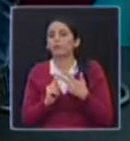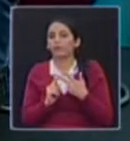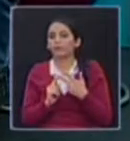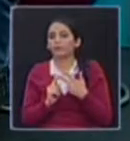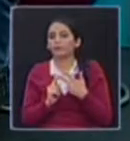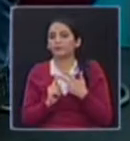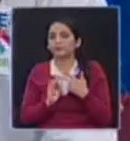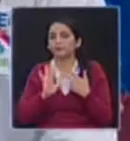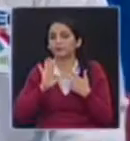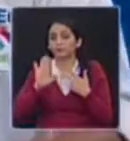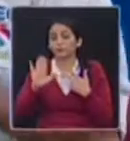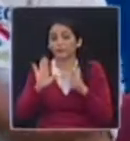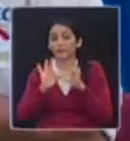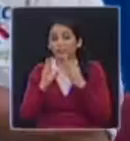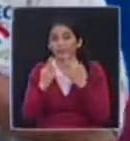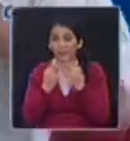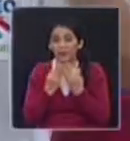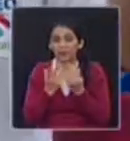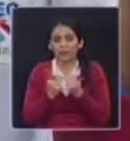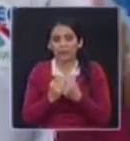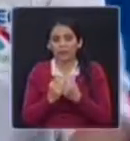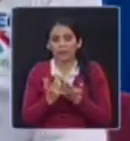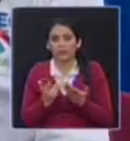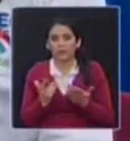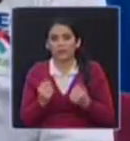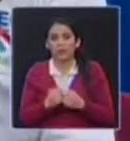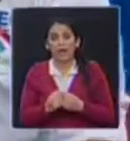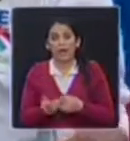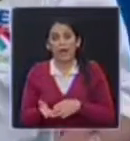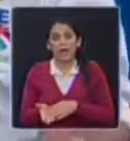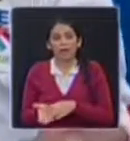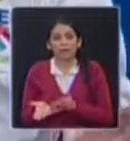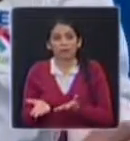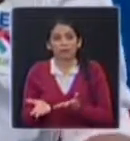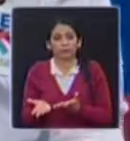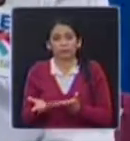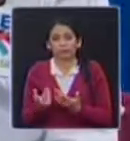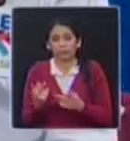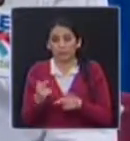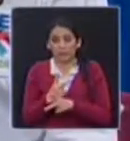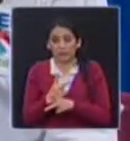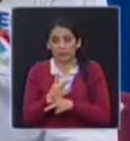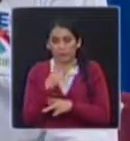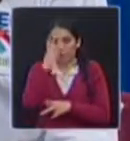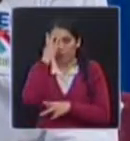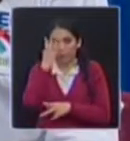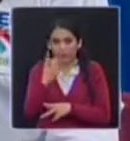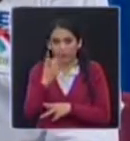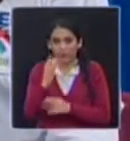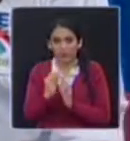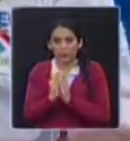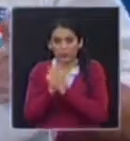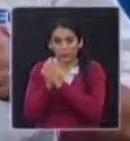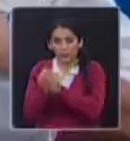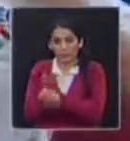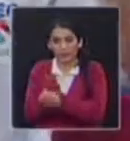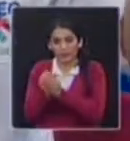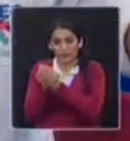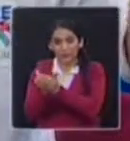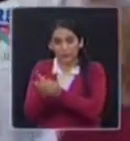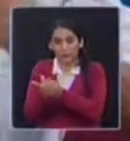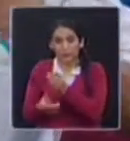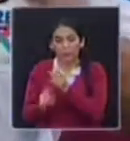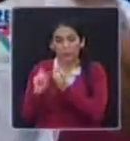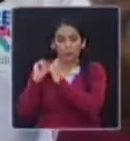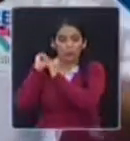una inseguridad tremenda. Cuando antes salían a sus faenas de pesca, hoy desafortunadamente tienen una inseguridad si ellos van